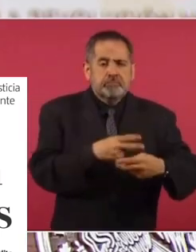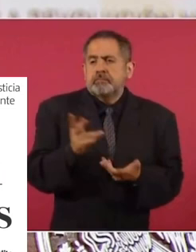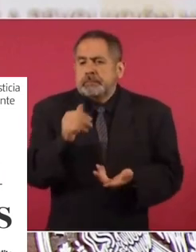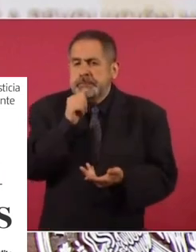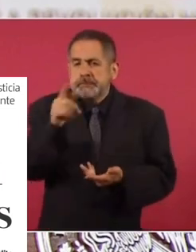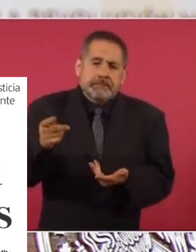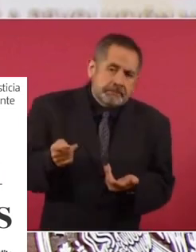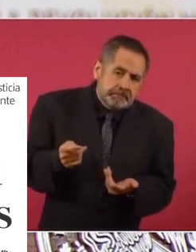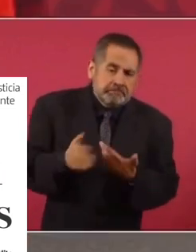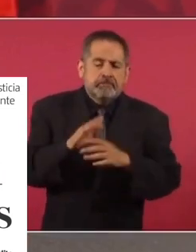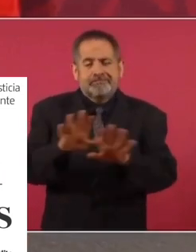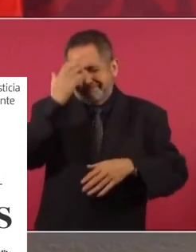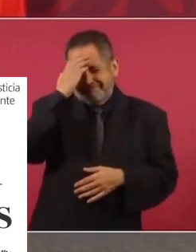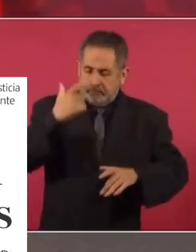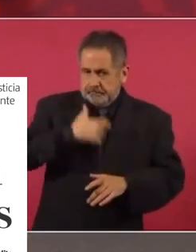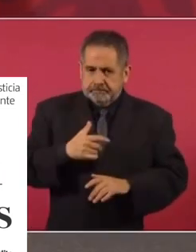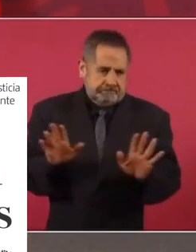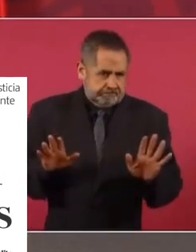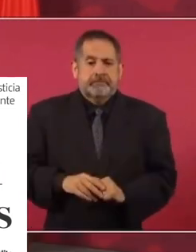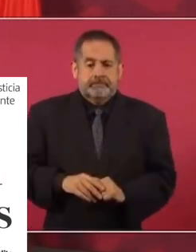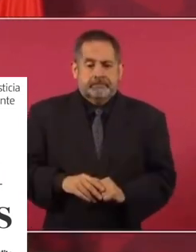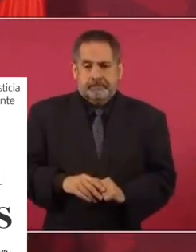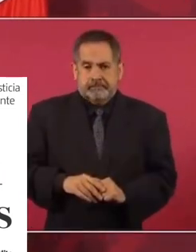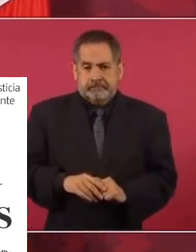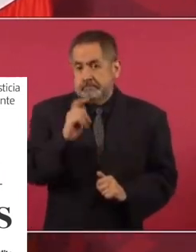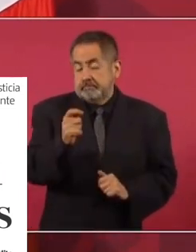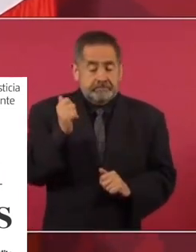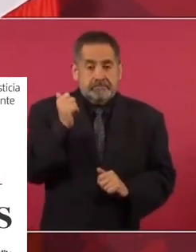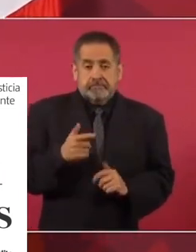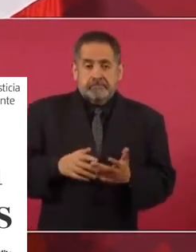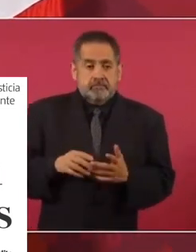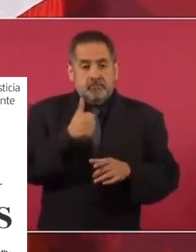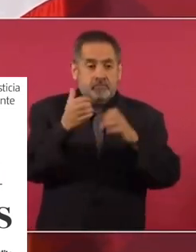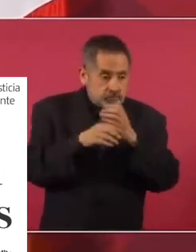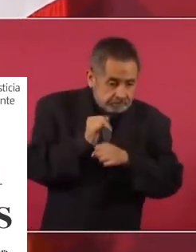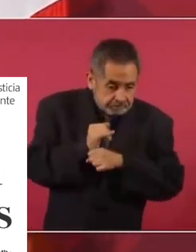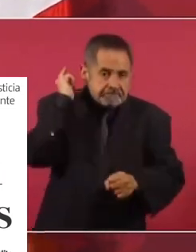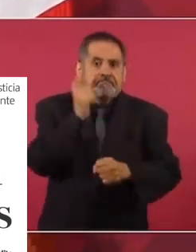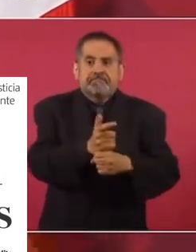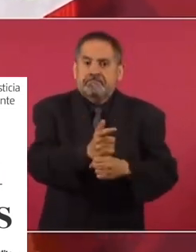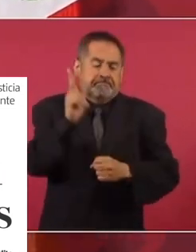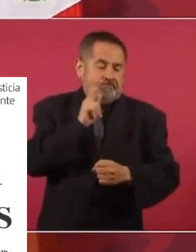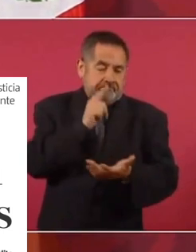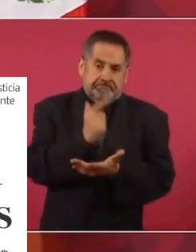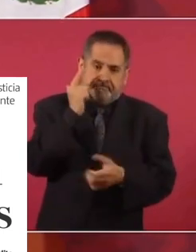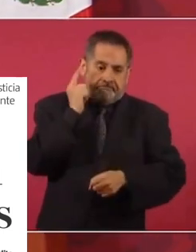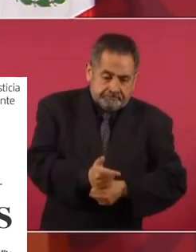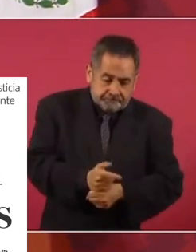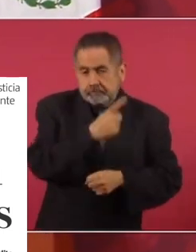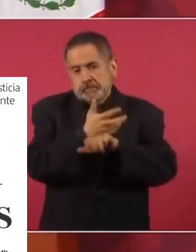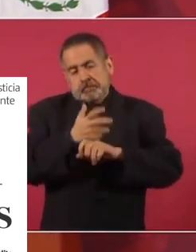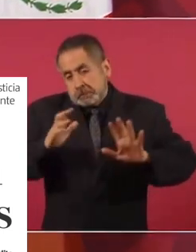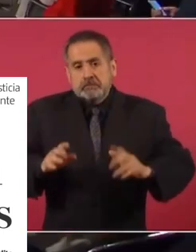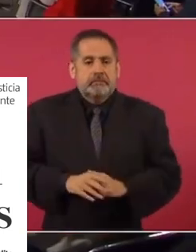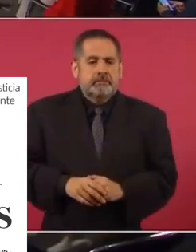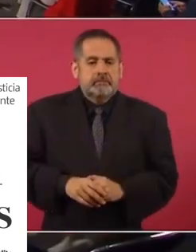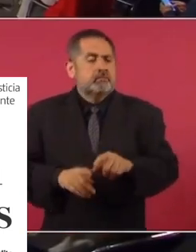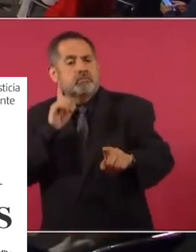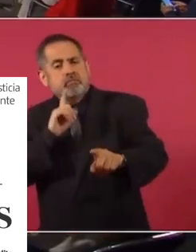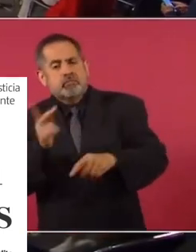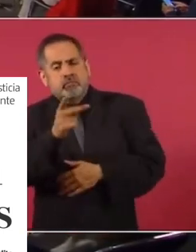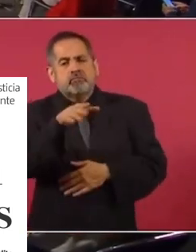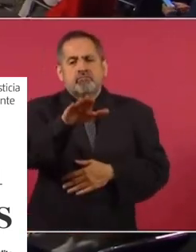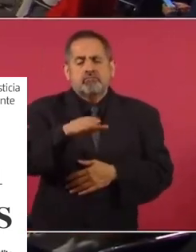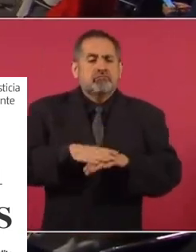expedientes. Entonces, esa es mi postura. Lo que resulte otra cosa de la investigación que están haciendo en Estados Unidos. Presidente, le preguntaba sobre el tema de